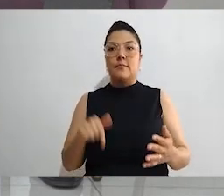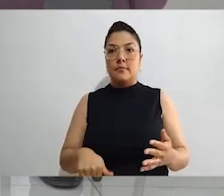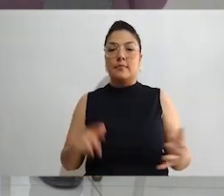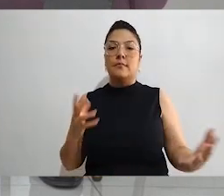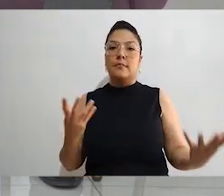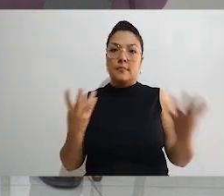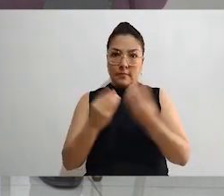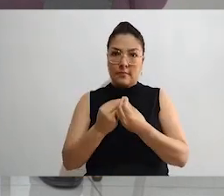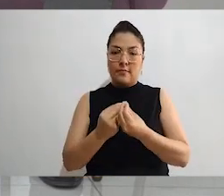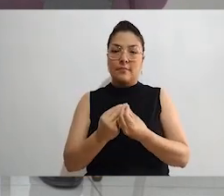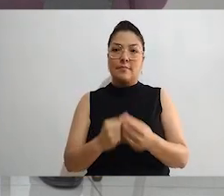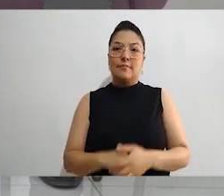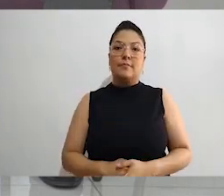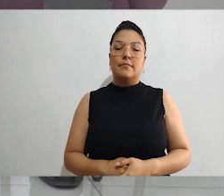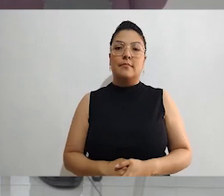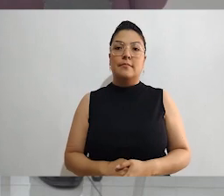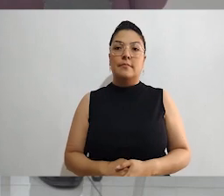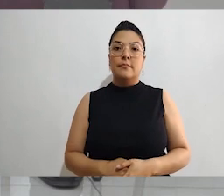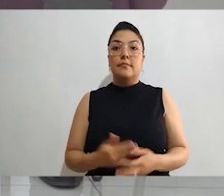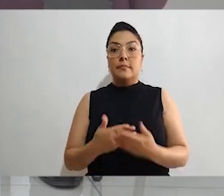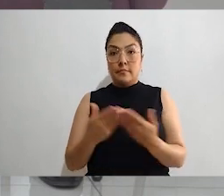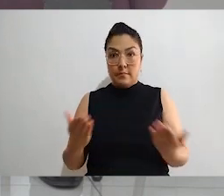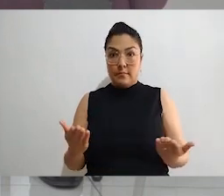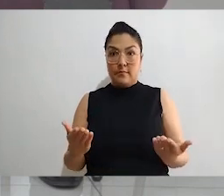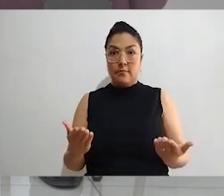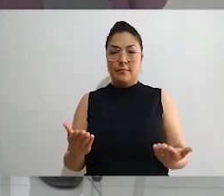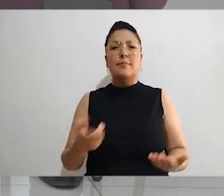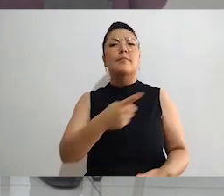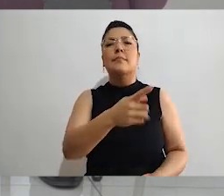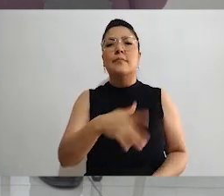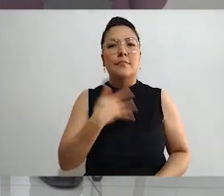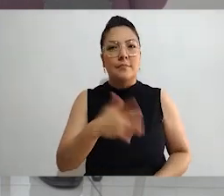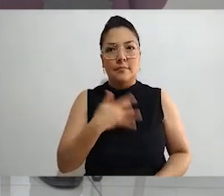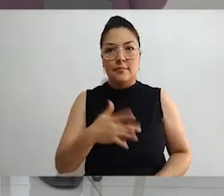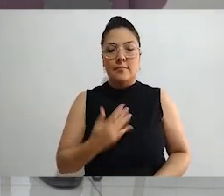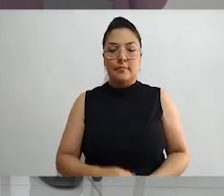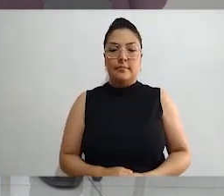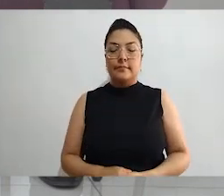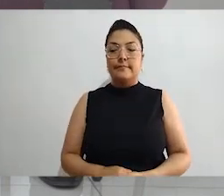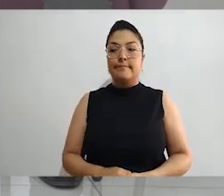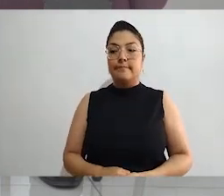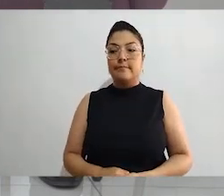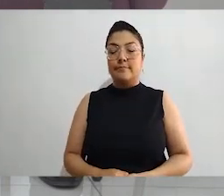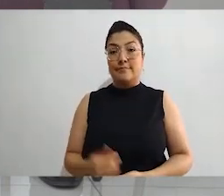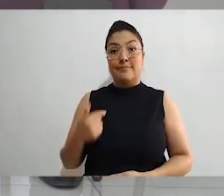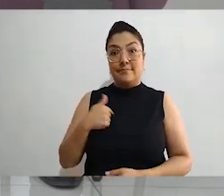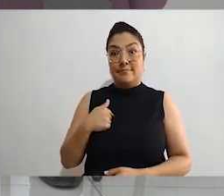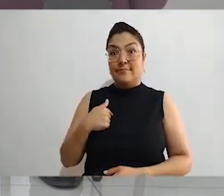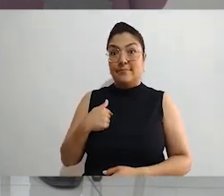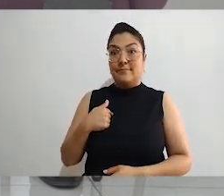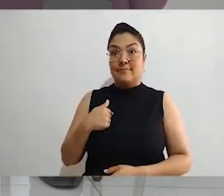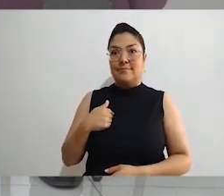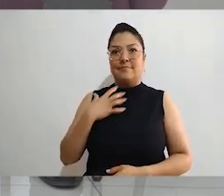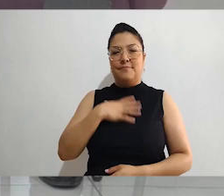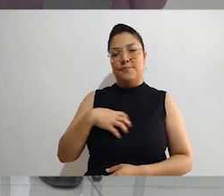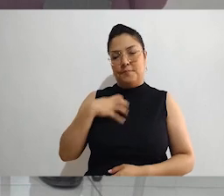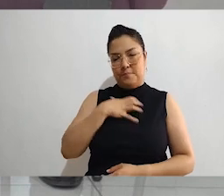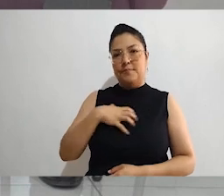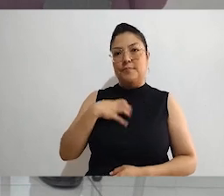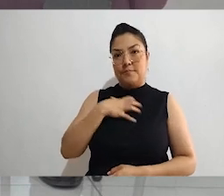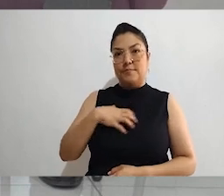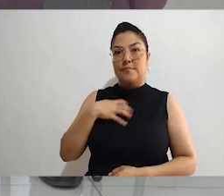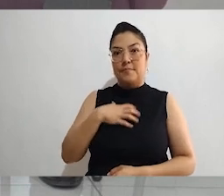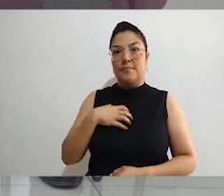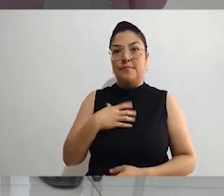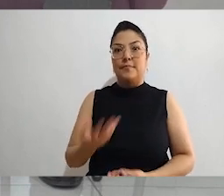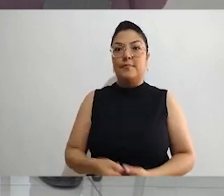programa, y pues me gustaría, ¿cómo te sientes estar con nosotros hoy? Pues para empezar, muy contento de